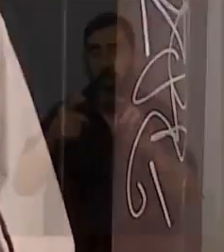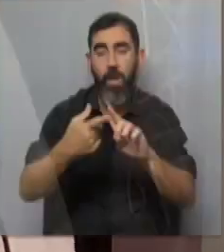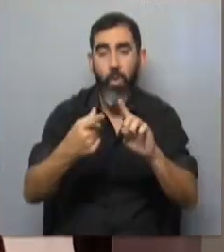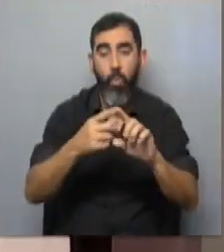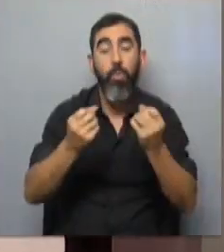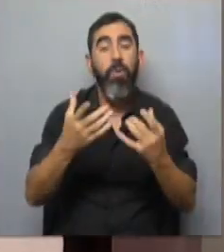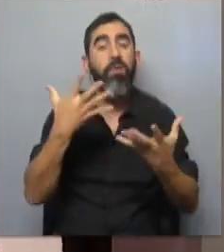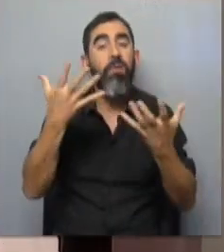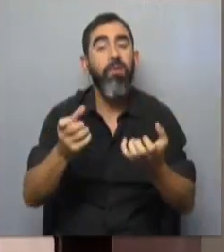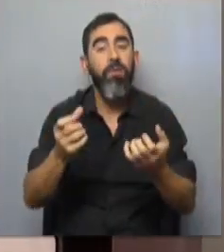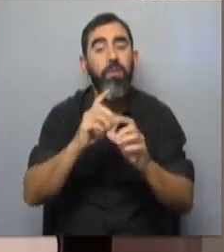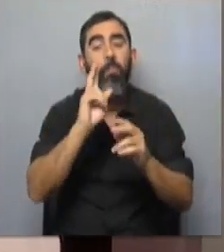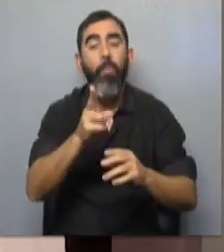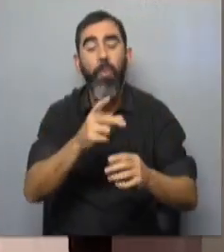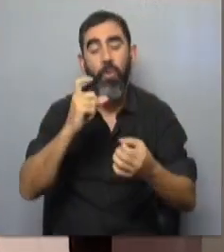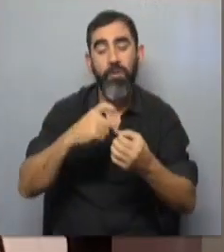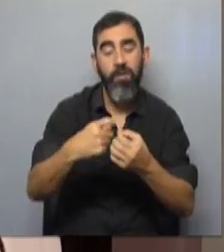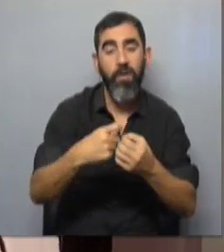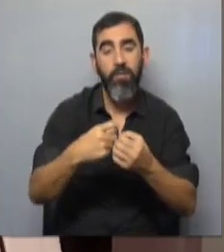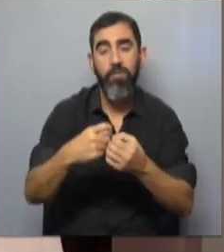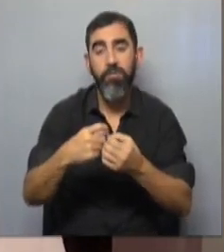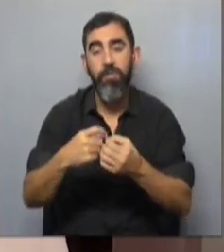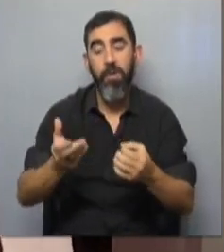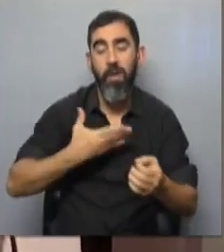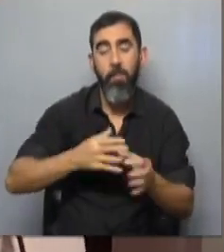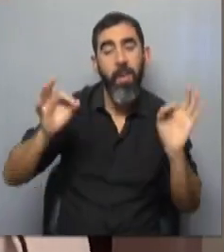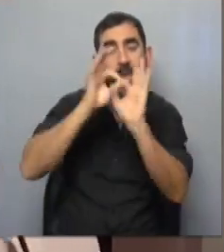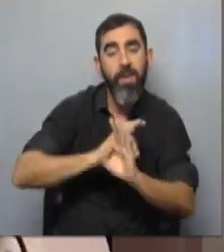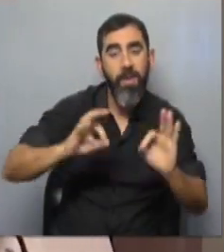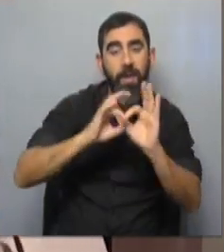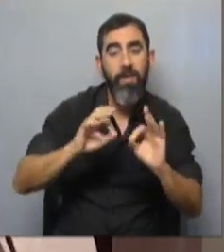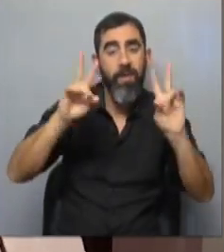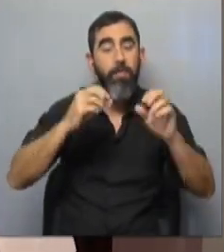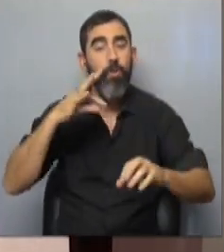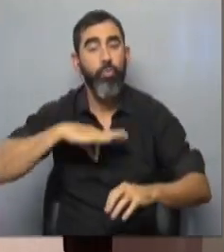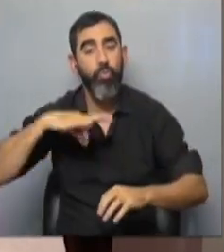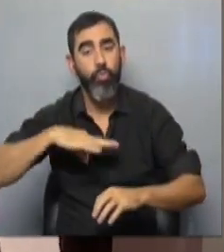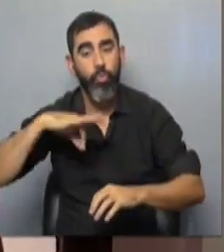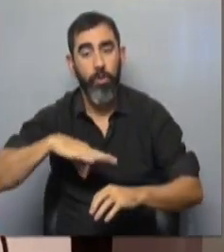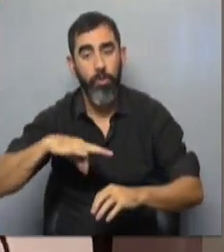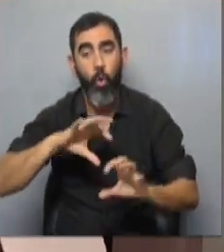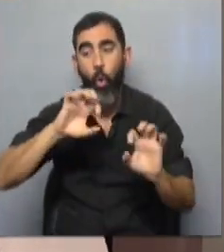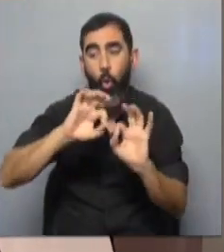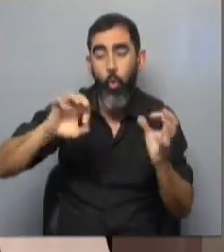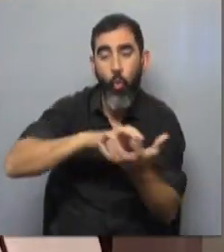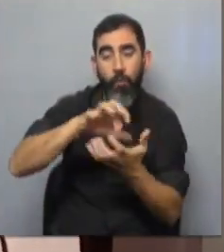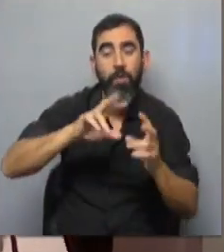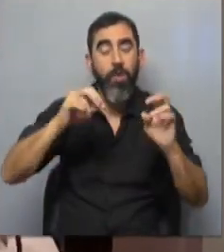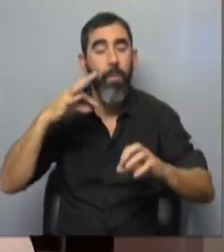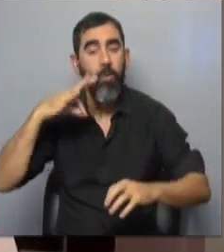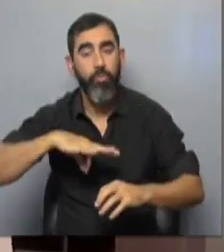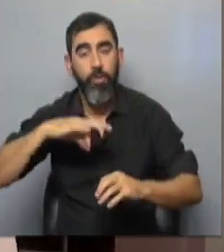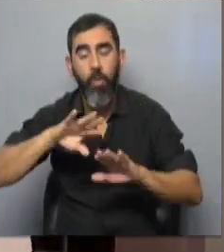porque pretende que no podamos los sindicatos reivindicar ni reclamar ningún aspecto salarial o hacer conflictos por aspectos